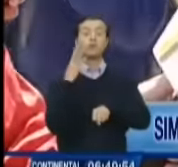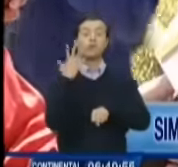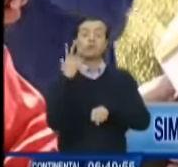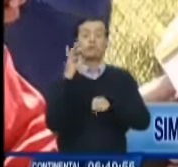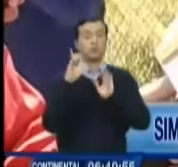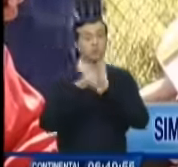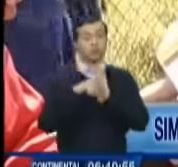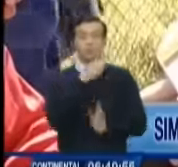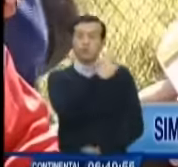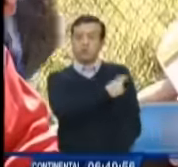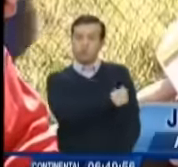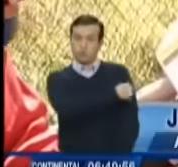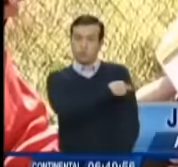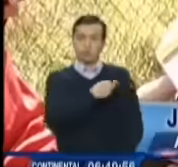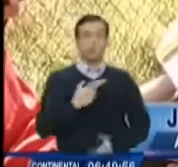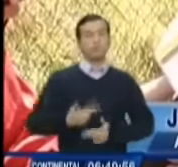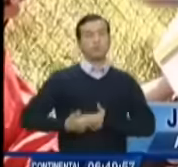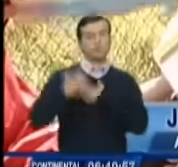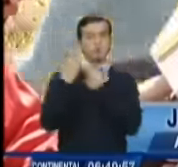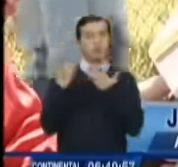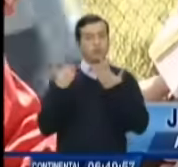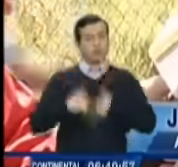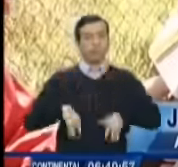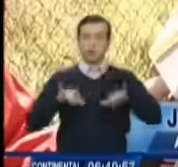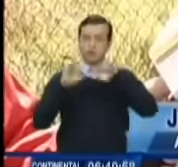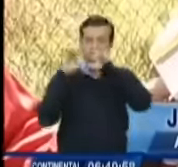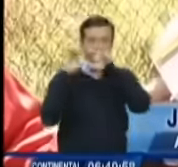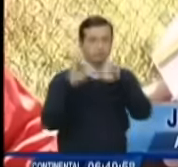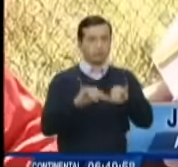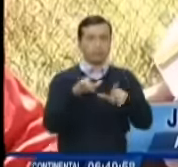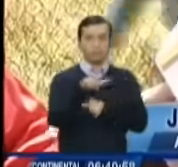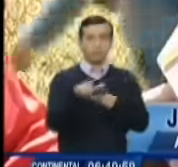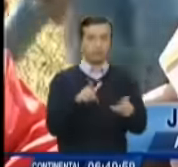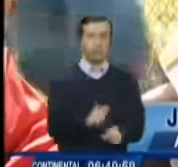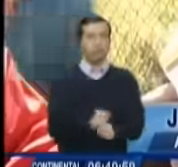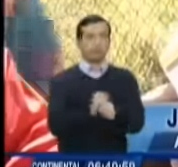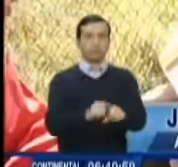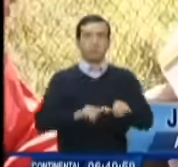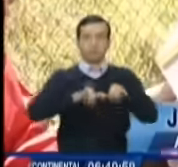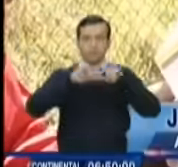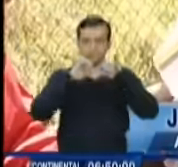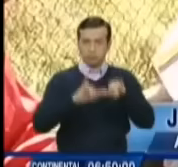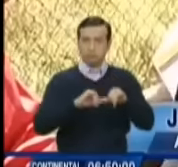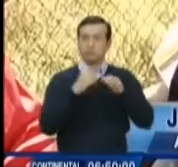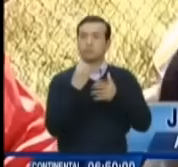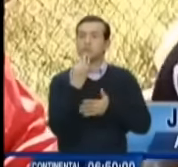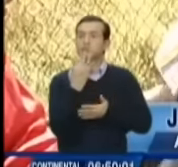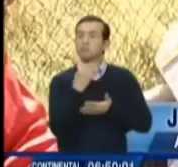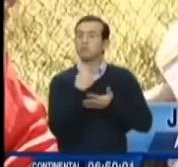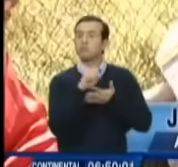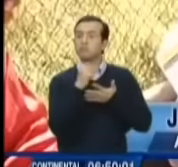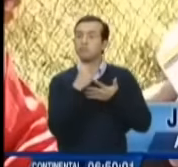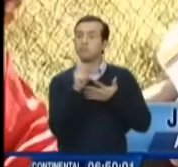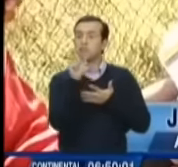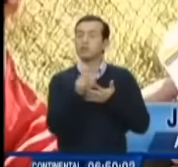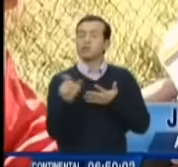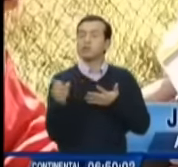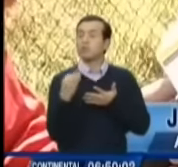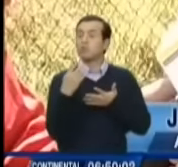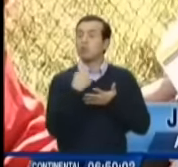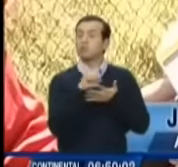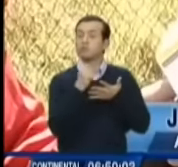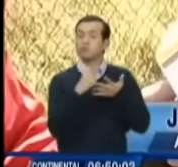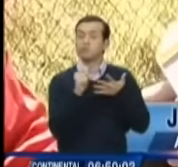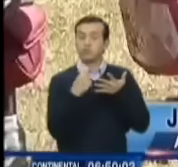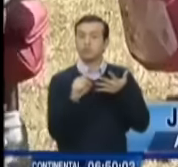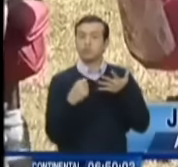Roja, militares estarían ya en el punto seguro, ya contabilizando todo lo que es las personas